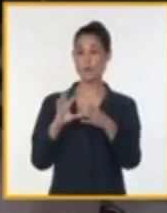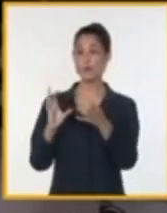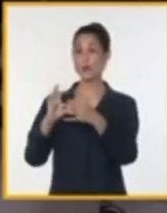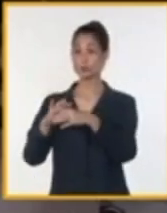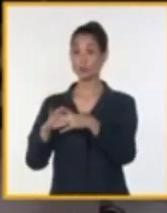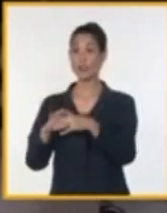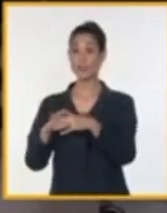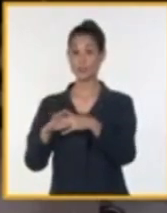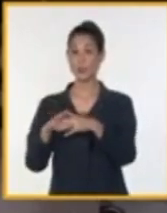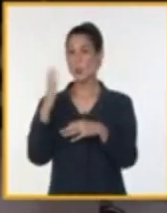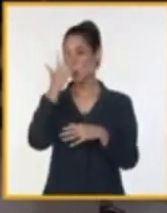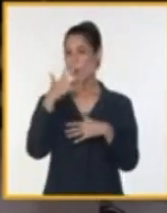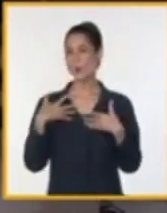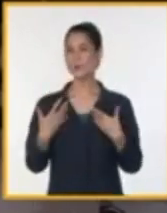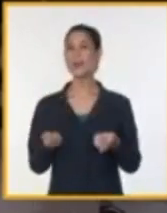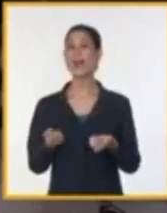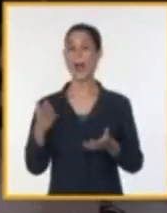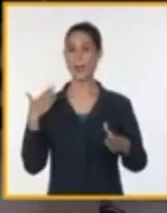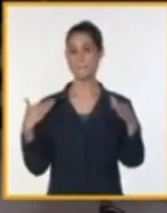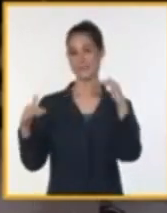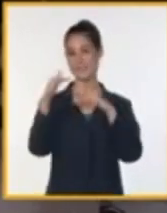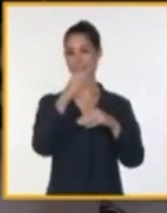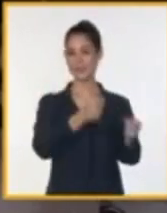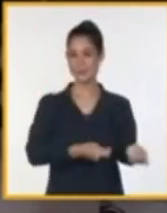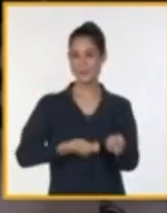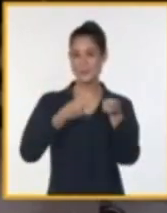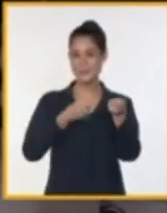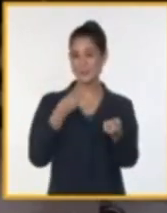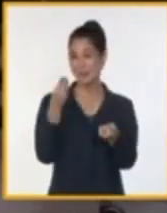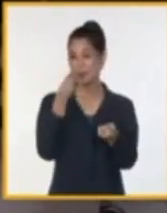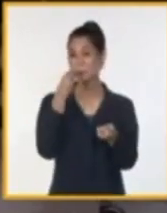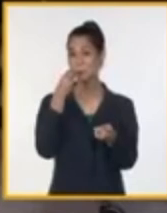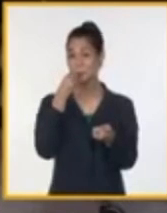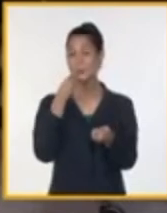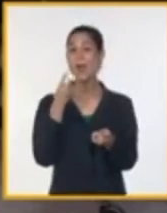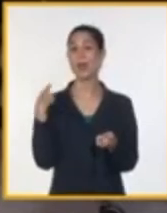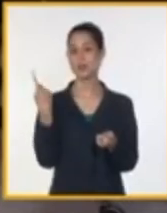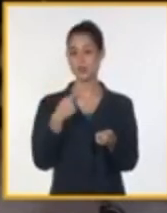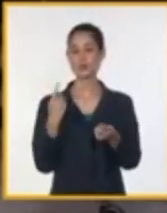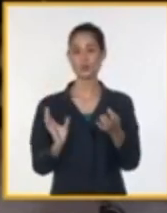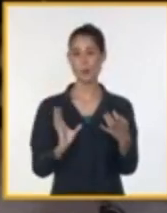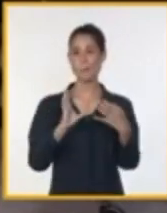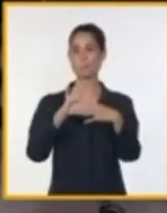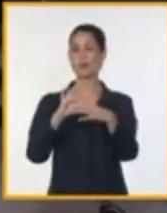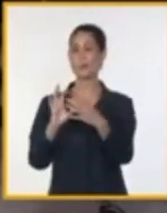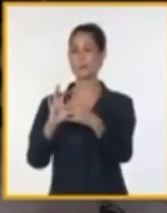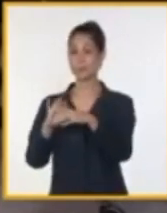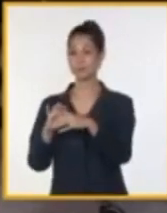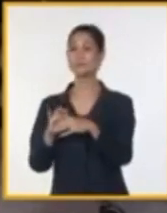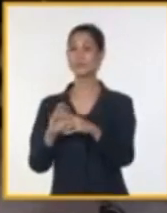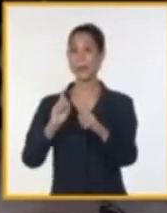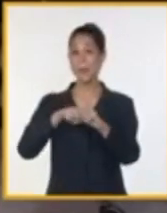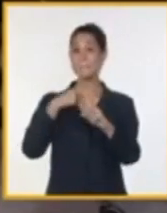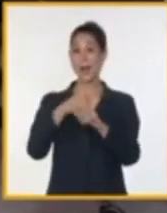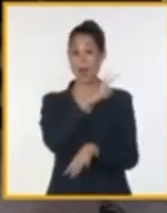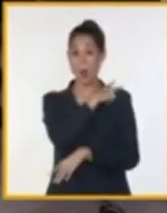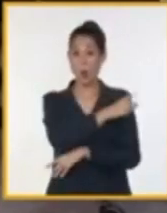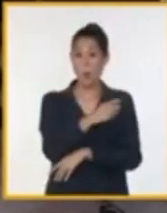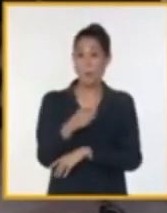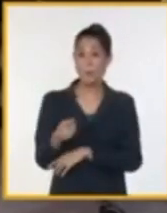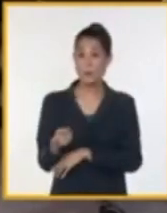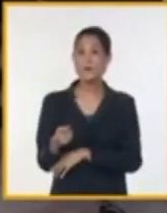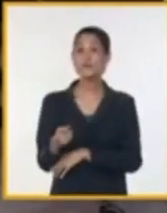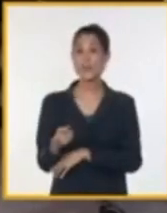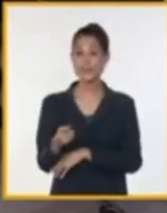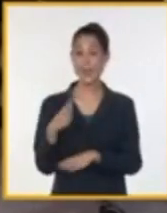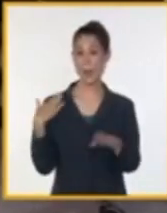Ministerio de la Agricultura, en una reunión también bastante emotiva con el grupo de capacitación. Y bueno, los profes también manifestaban la visión que tiene el Ministerio de Agricultura